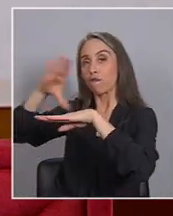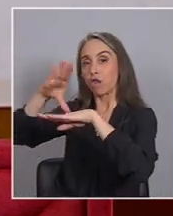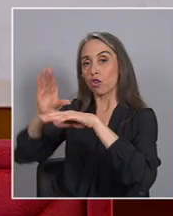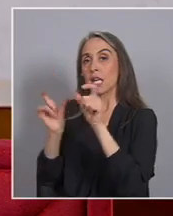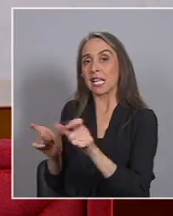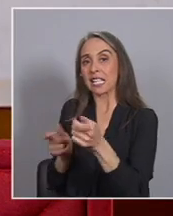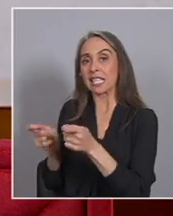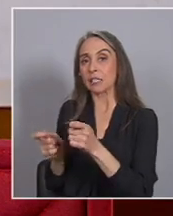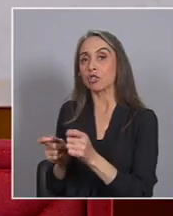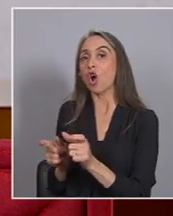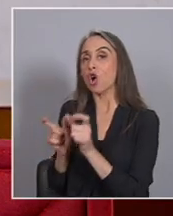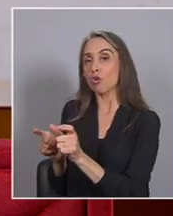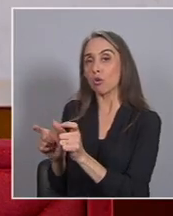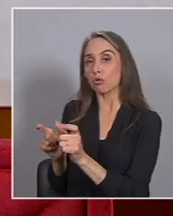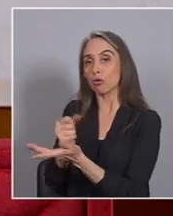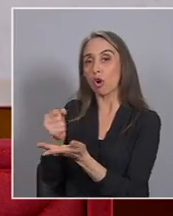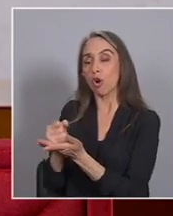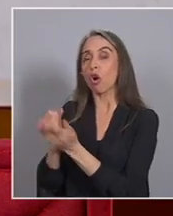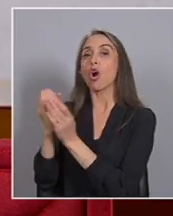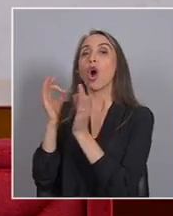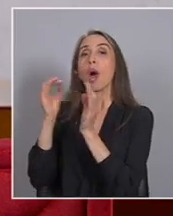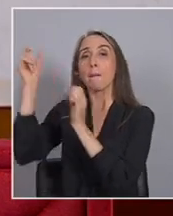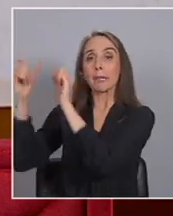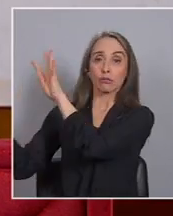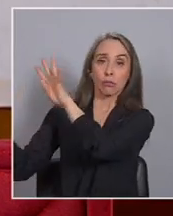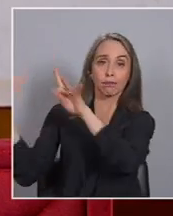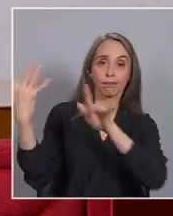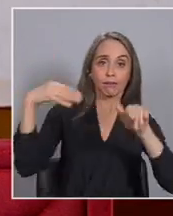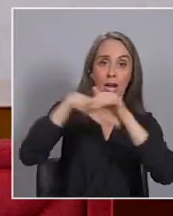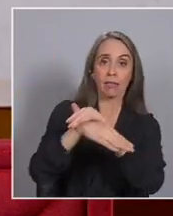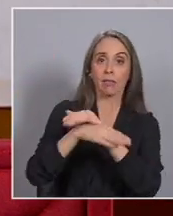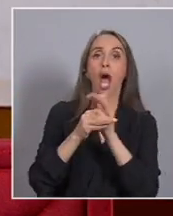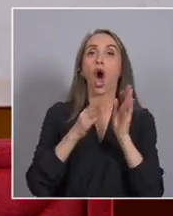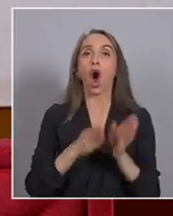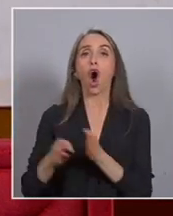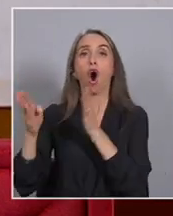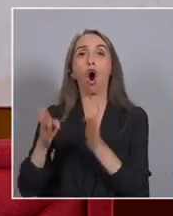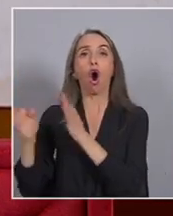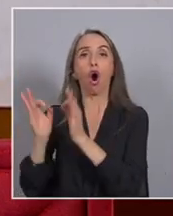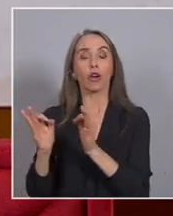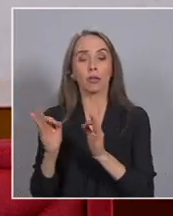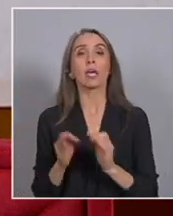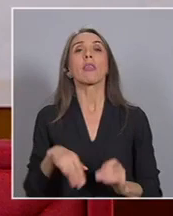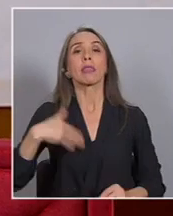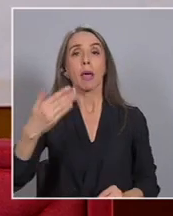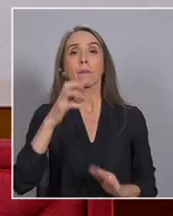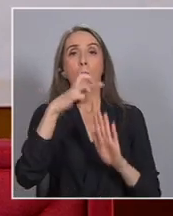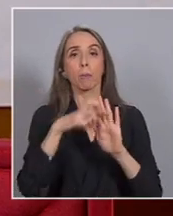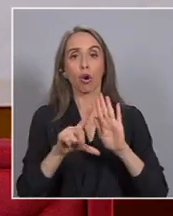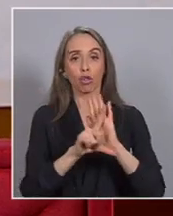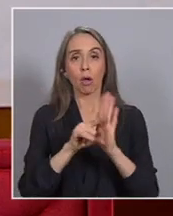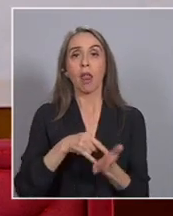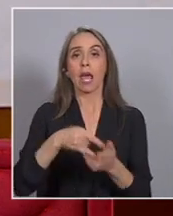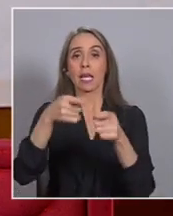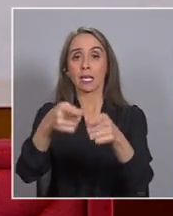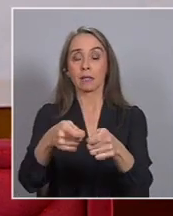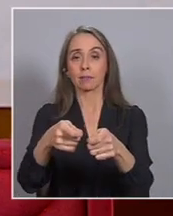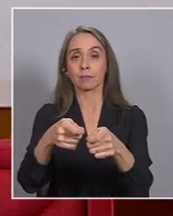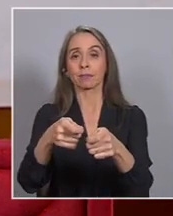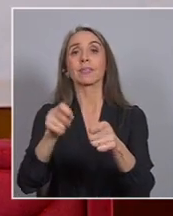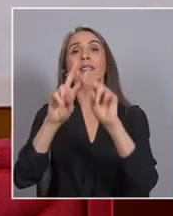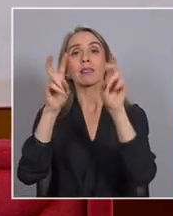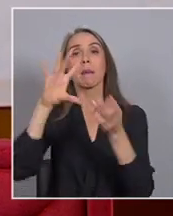regulación y el orden de los flujos migratorios. Finalmente, ingresaremos un proyecto de ley en esta materia que